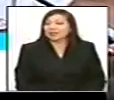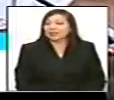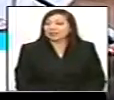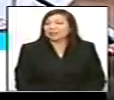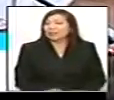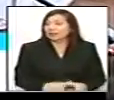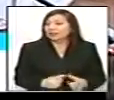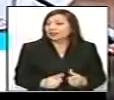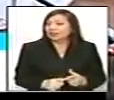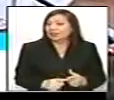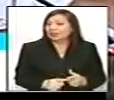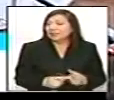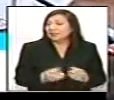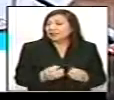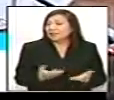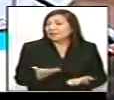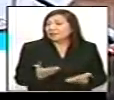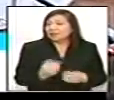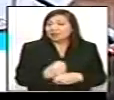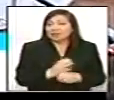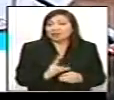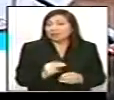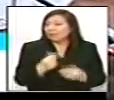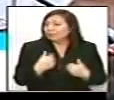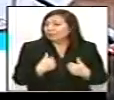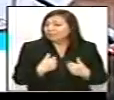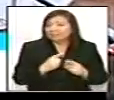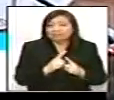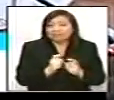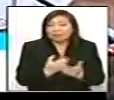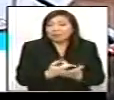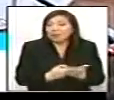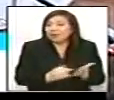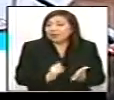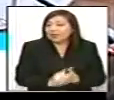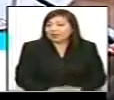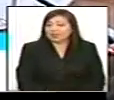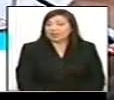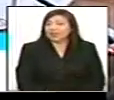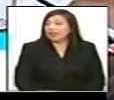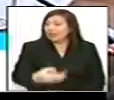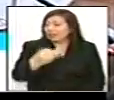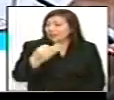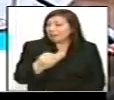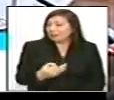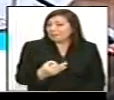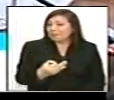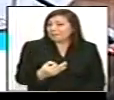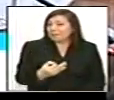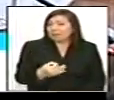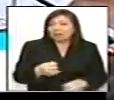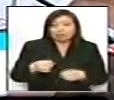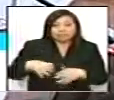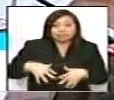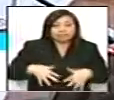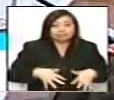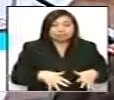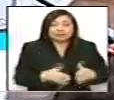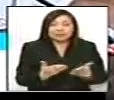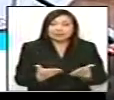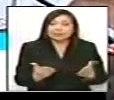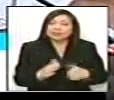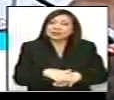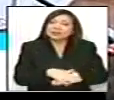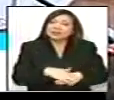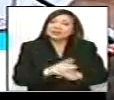Y entonces, en realidad, el funcionario no debería hacer la consulta, porque en verdad, para el desbosque se requiere el instrumento